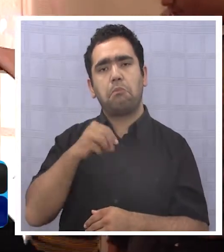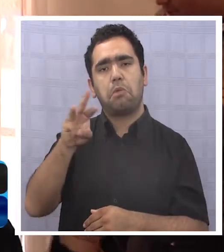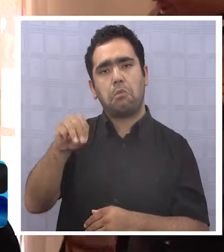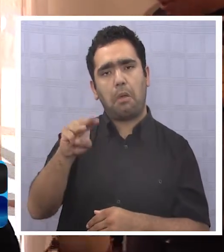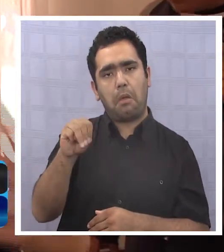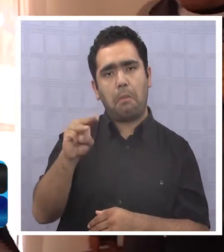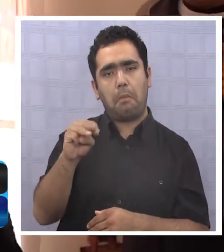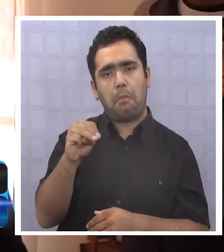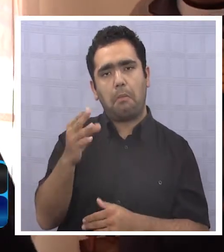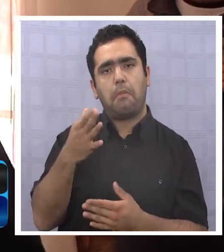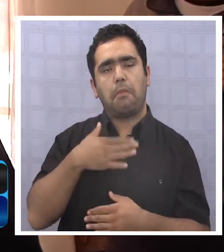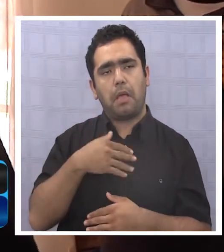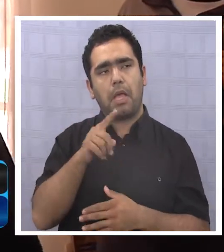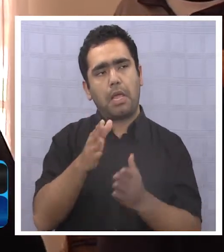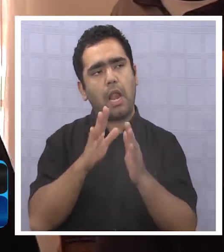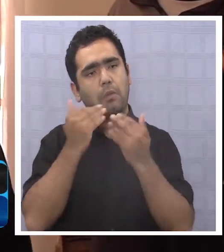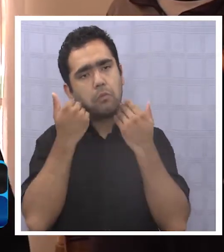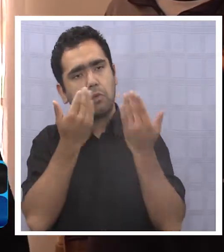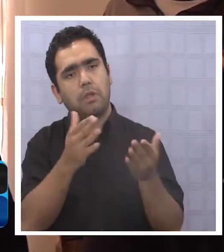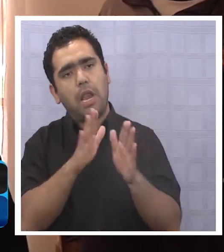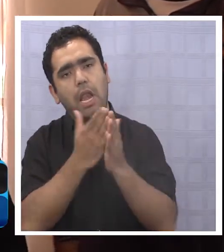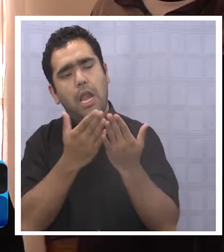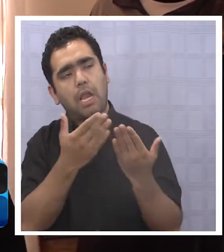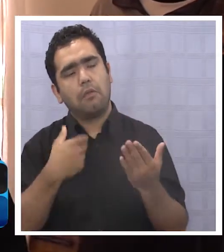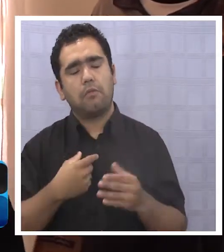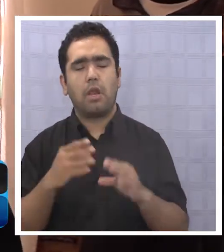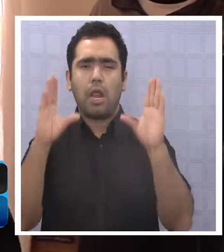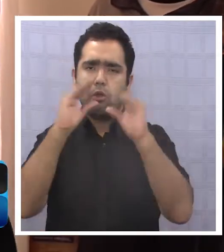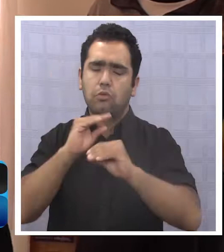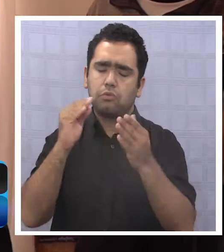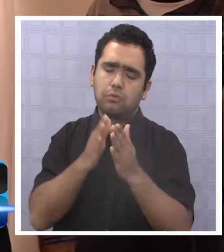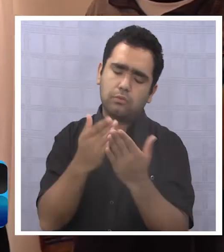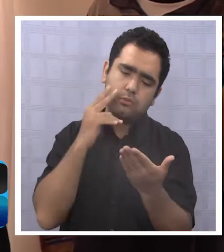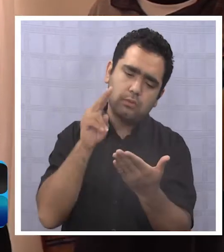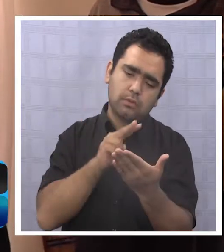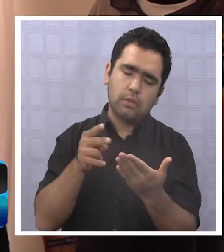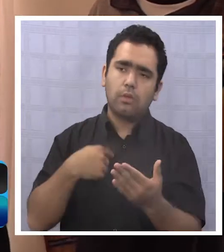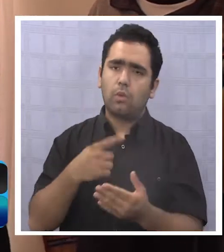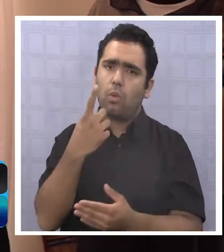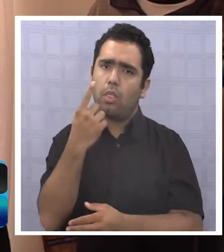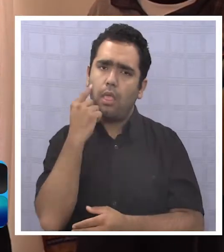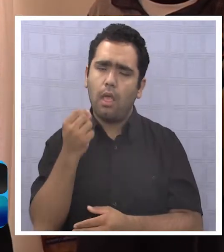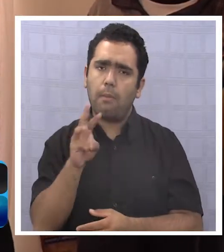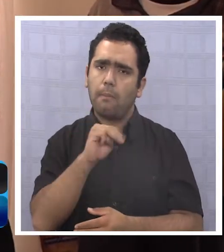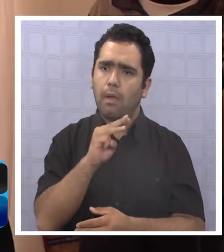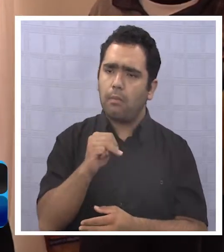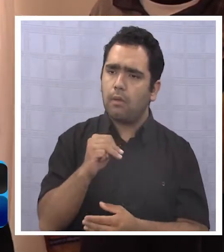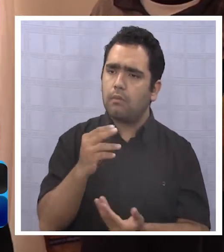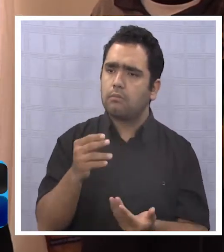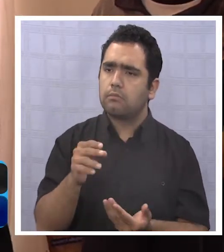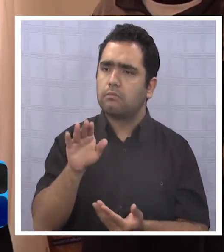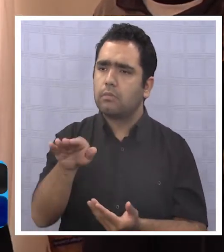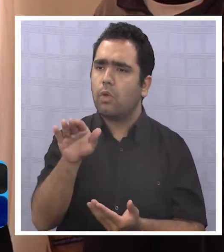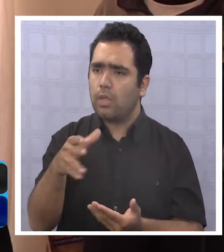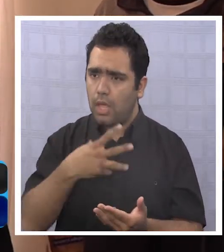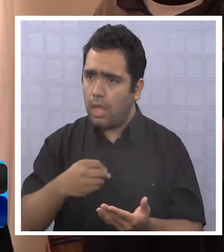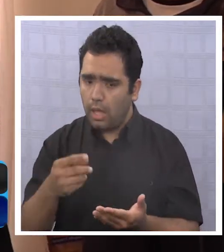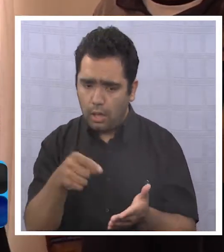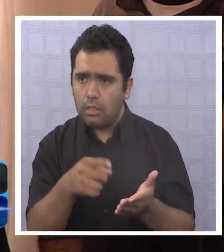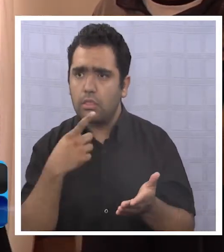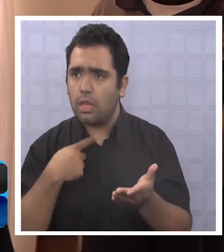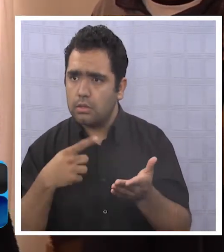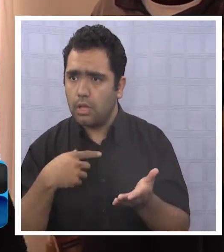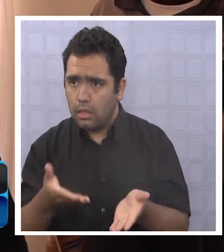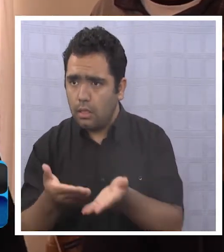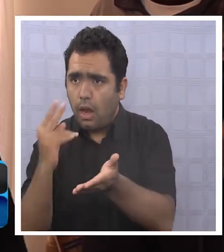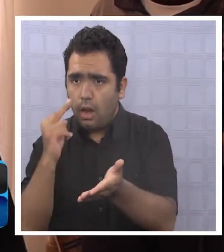mamá. Le regalaron el libro a mi mamá, ella leía todas las noches, así que un día llega y me dice: Valeria, esto es un libro